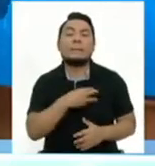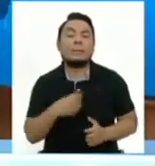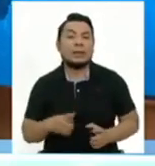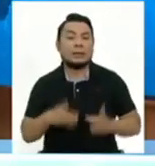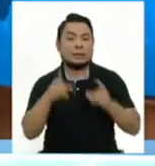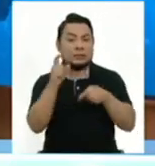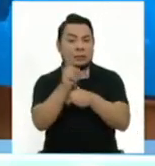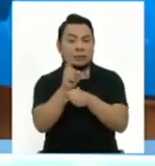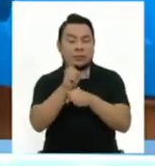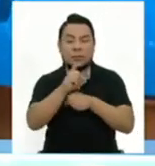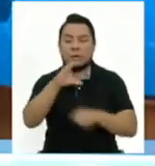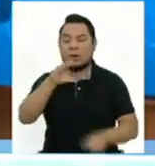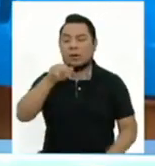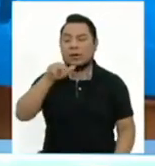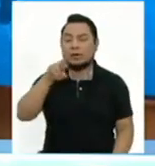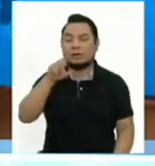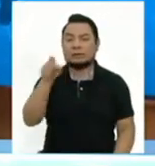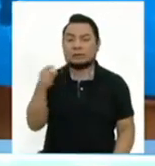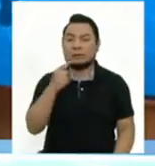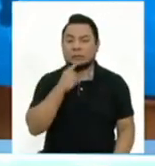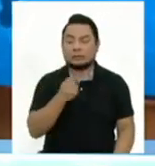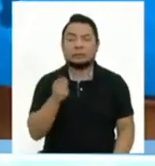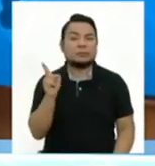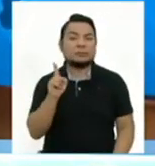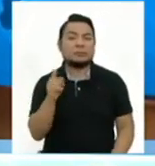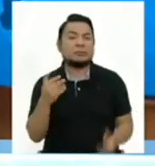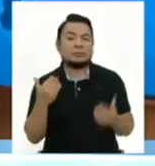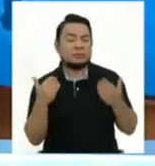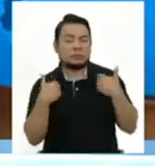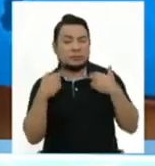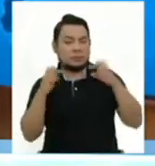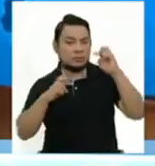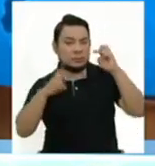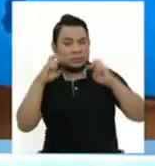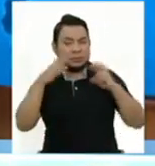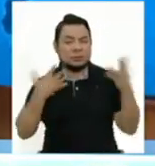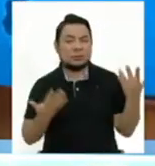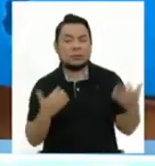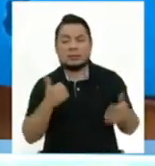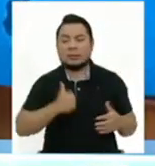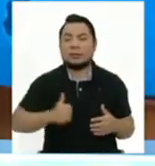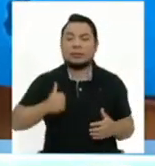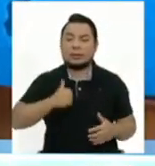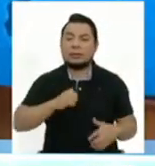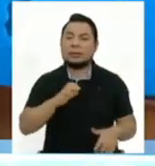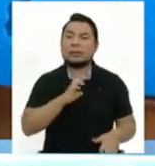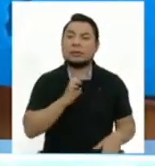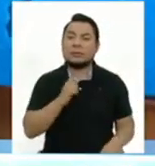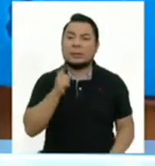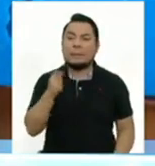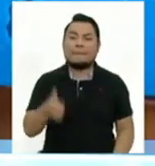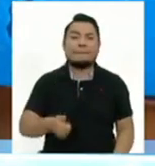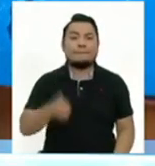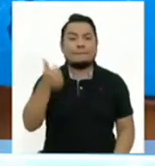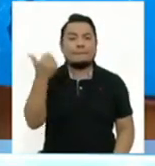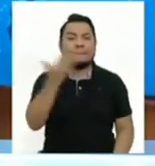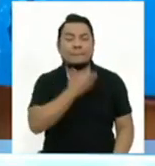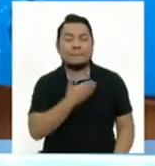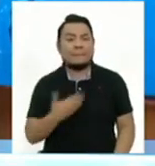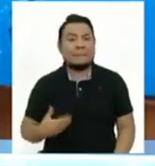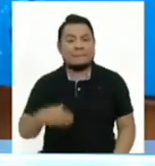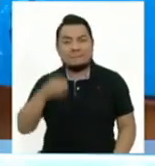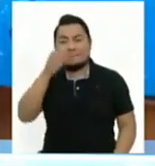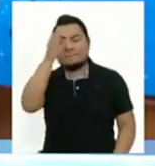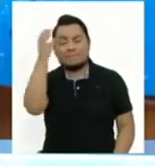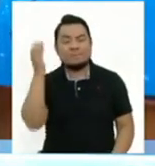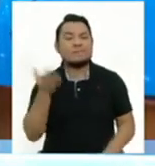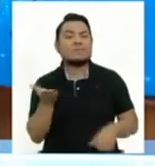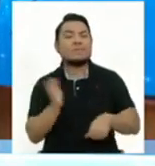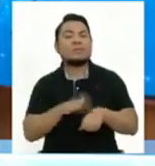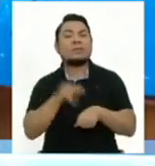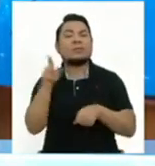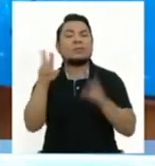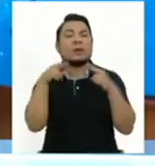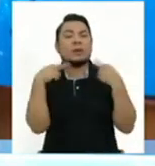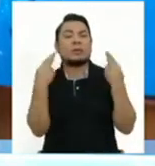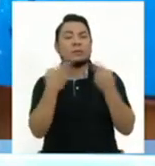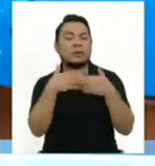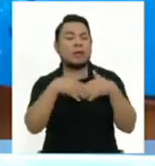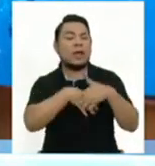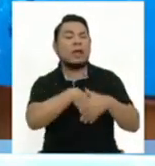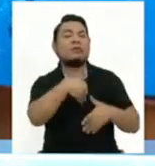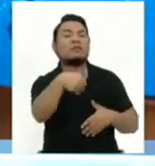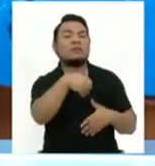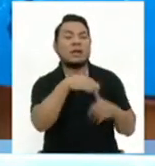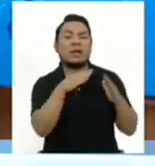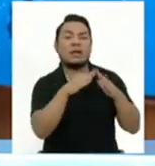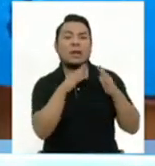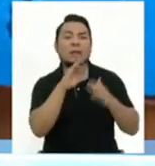Educación, Carlos Gallardo, precisó no tener dudas de la conducta y ética del presidente Pedro Castillo sobre sus reuniones en la vivienda